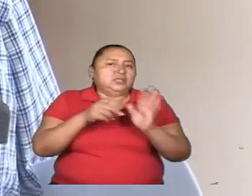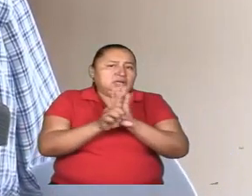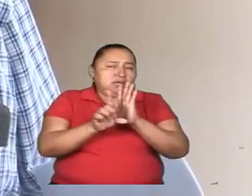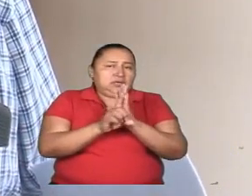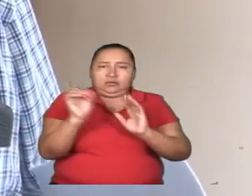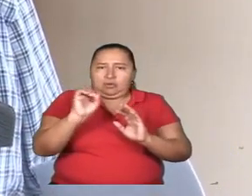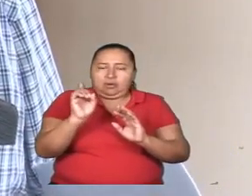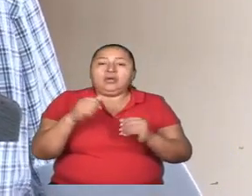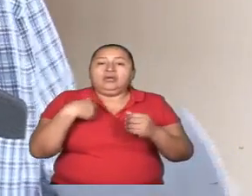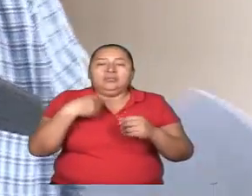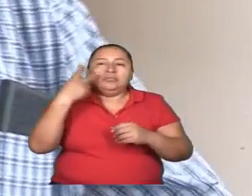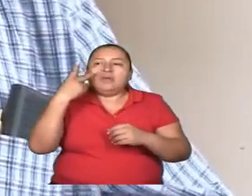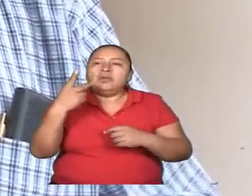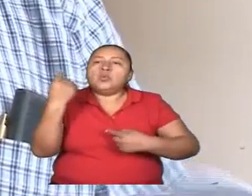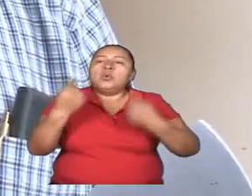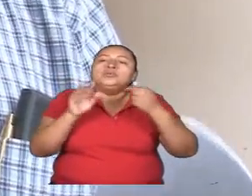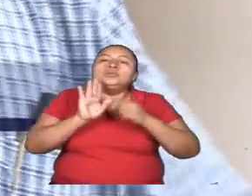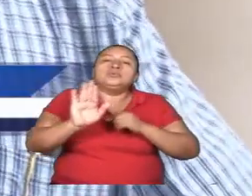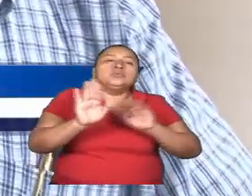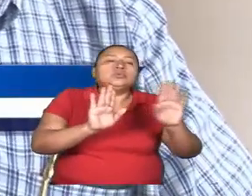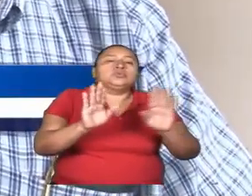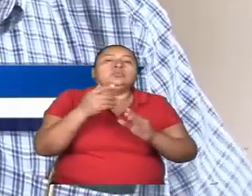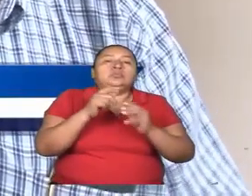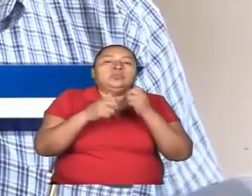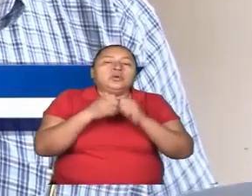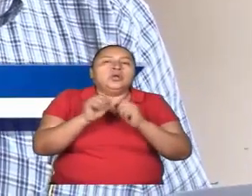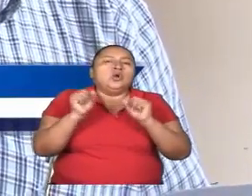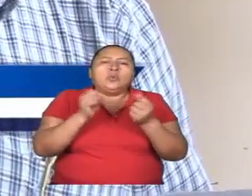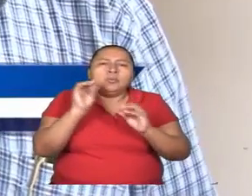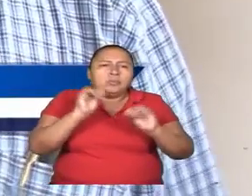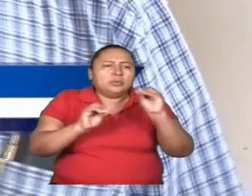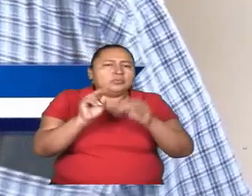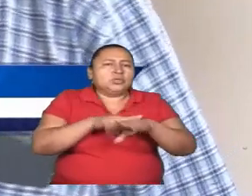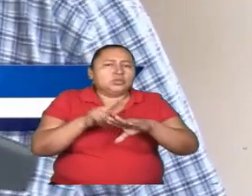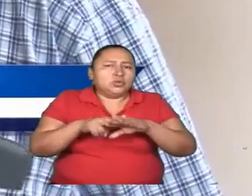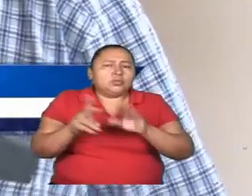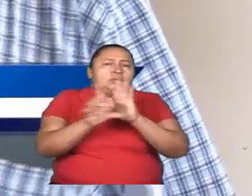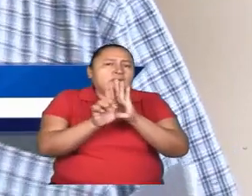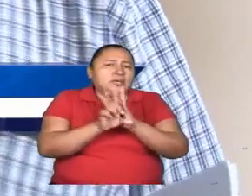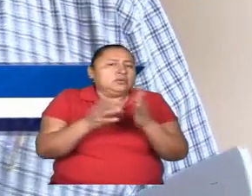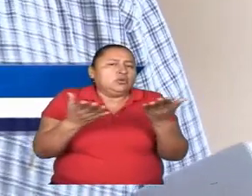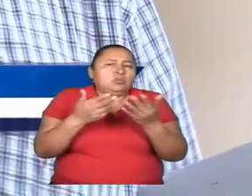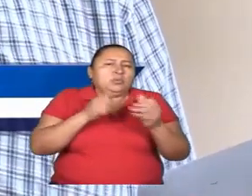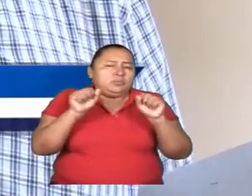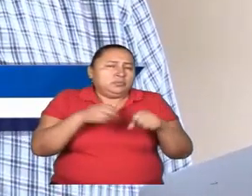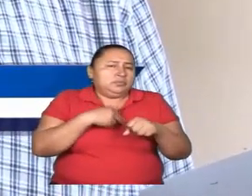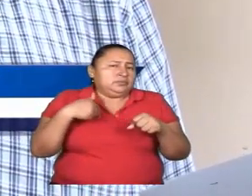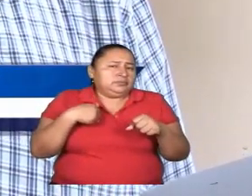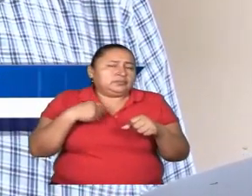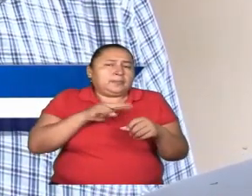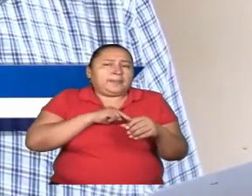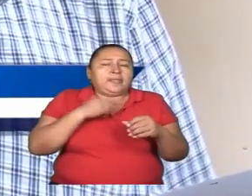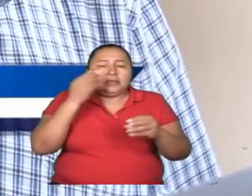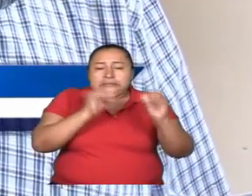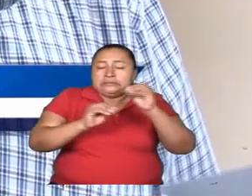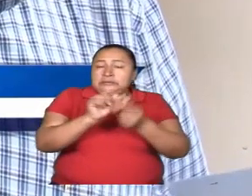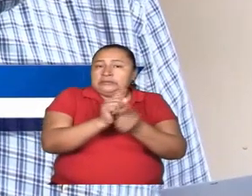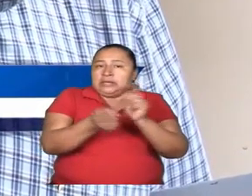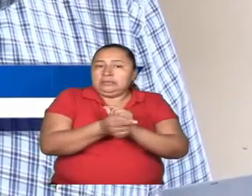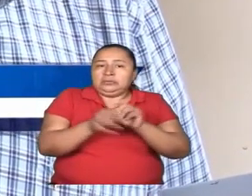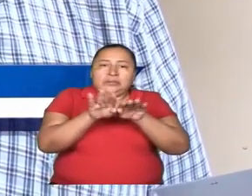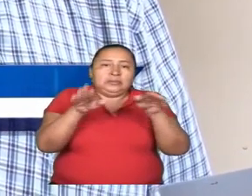sino que también veamos cuáles son sus problemas, en qué podemos hacer enmienda a una norma, a una ley, qué podemos hacer nosotros corrección de a una mesa